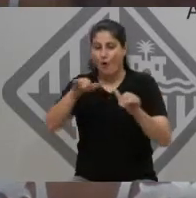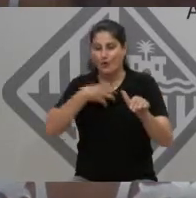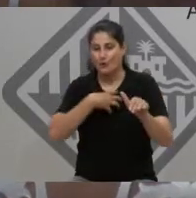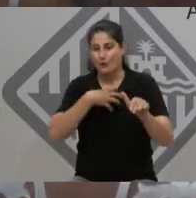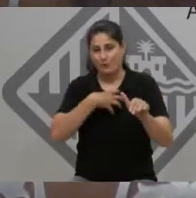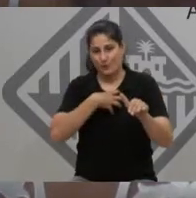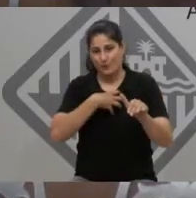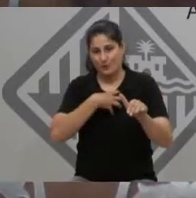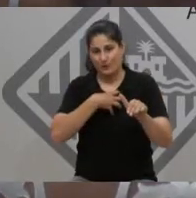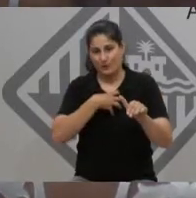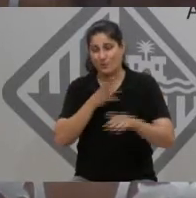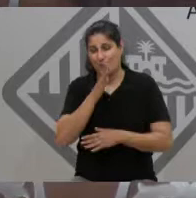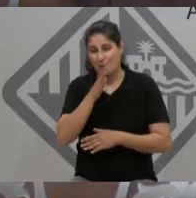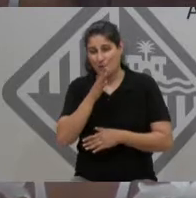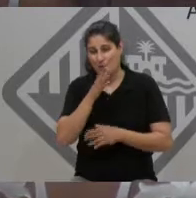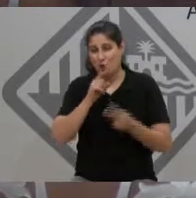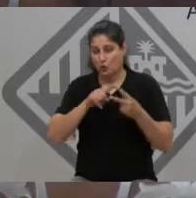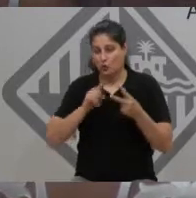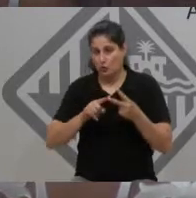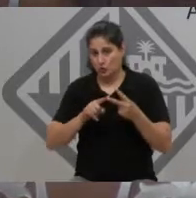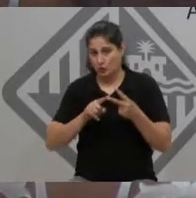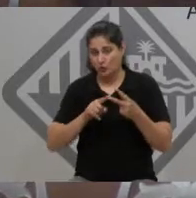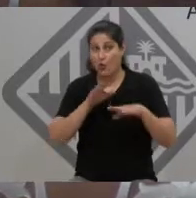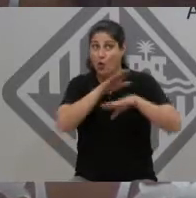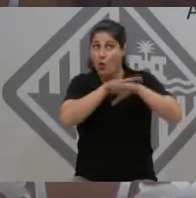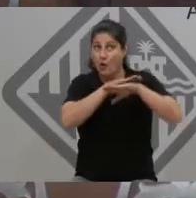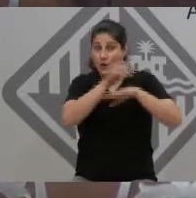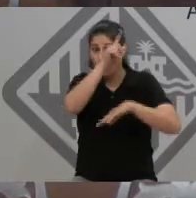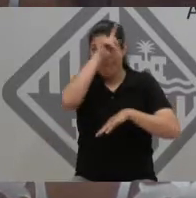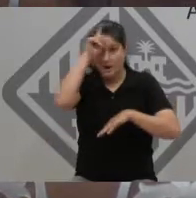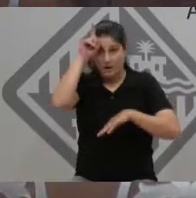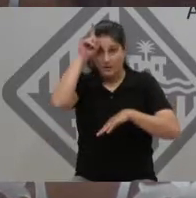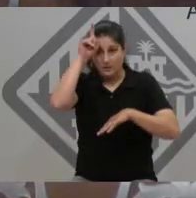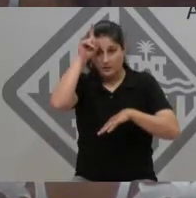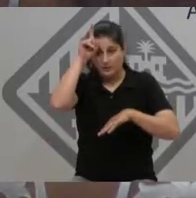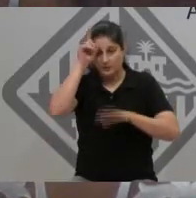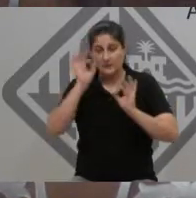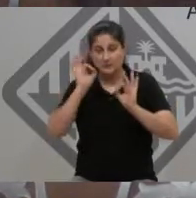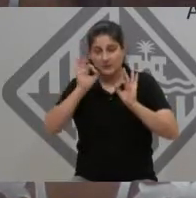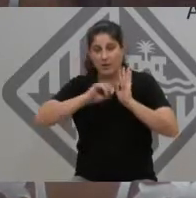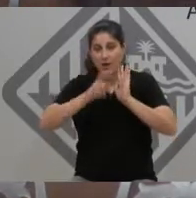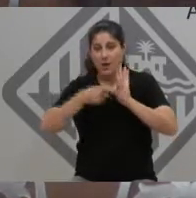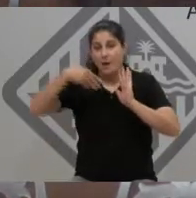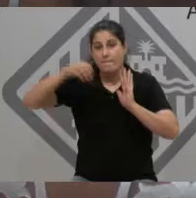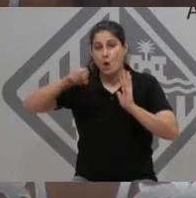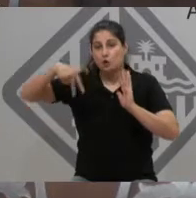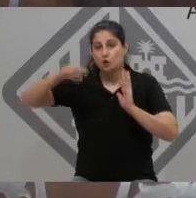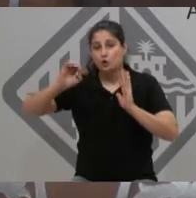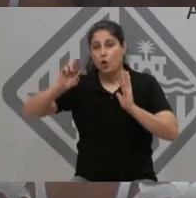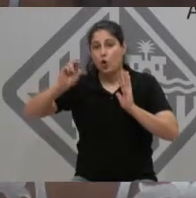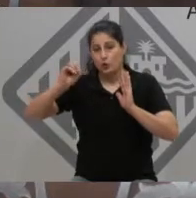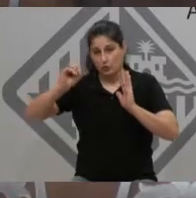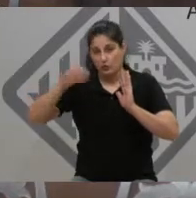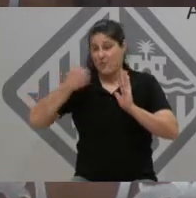oposiciones por los impedimentos que ponía el gobierno central, en concreto la ley Montoro. Una vez producido